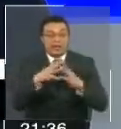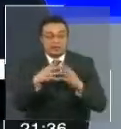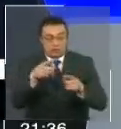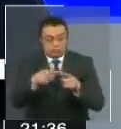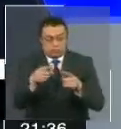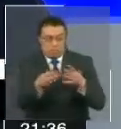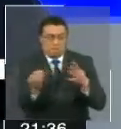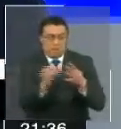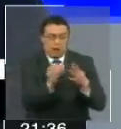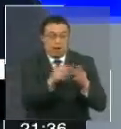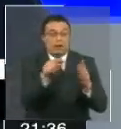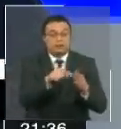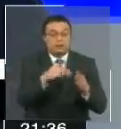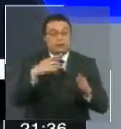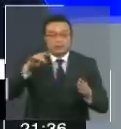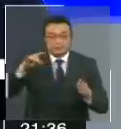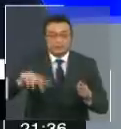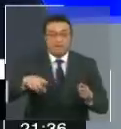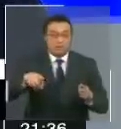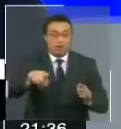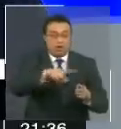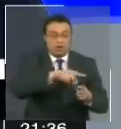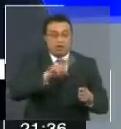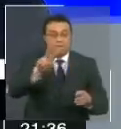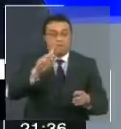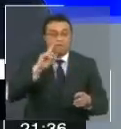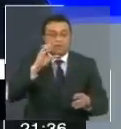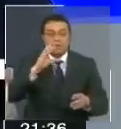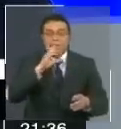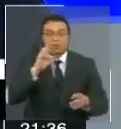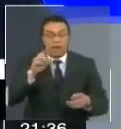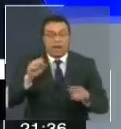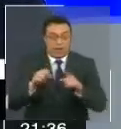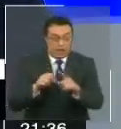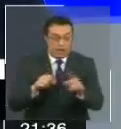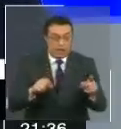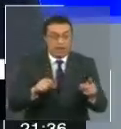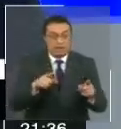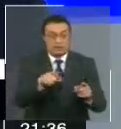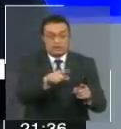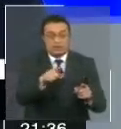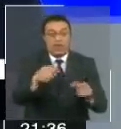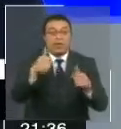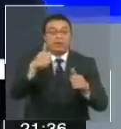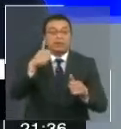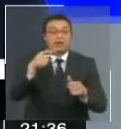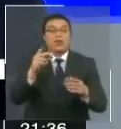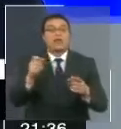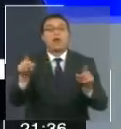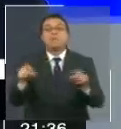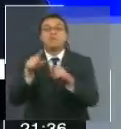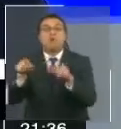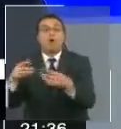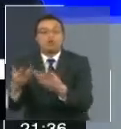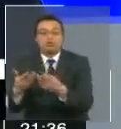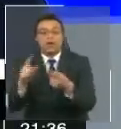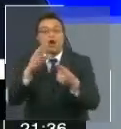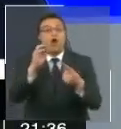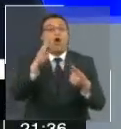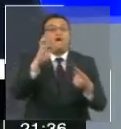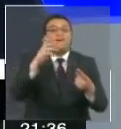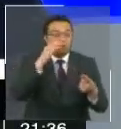montón de cosas de esas. Y cuando sabemos que las víctimas en realidad son un director de una orquesta musical, son